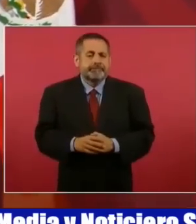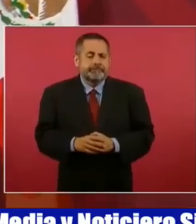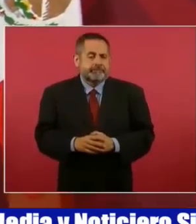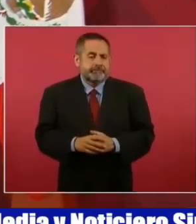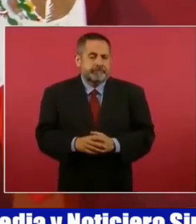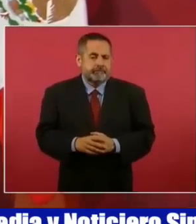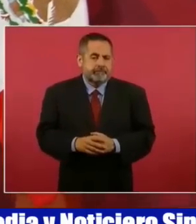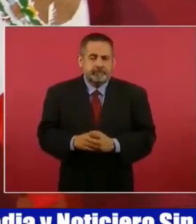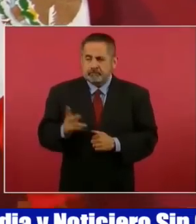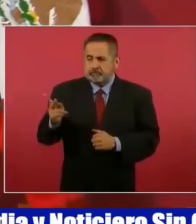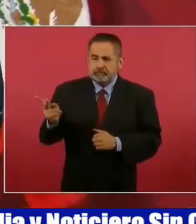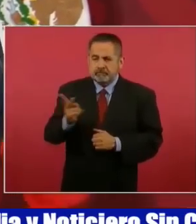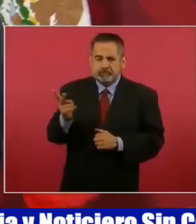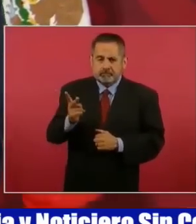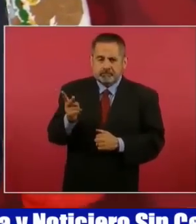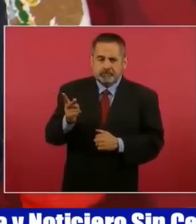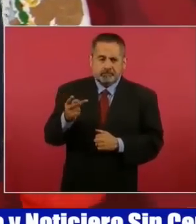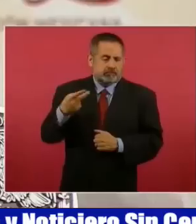Son gentes